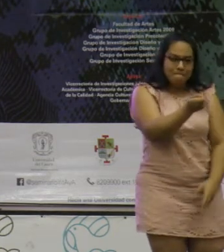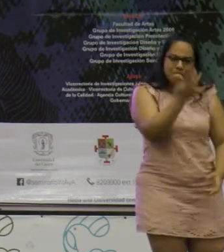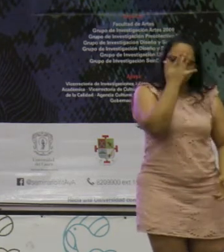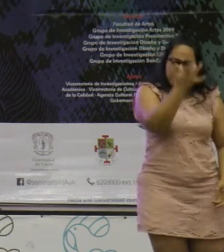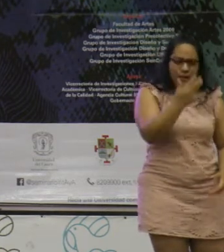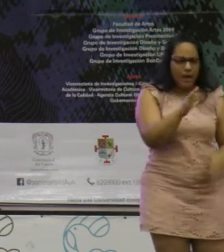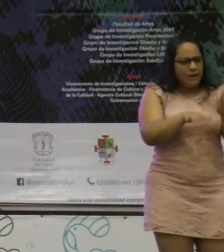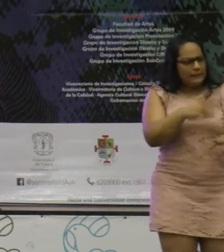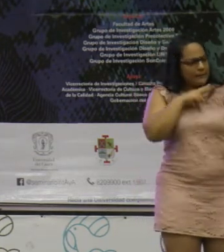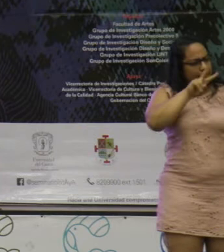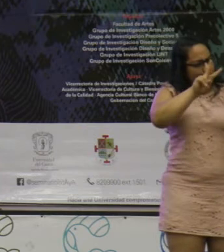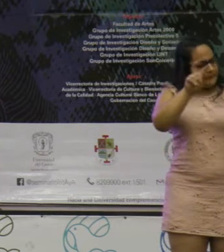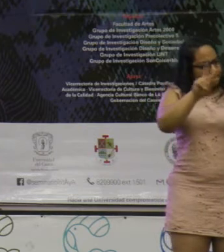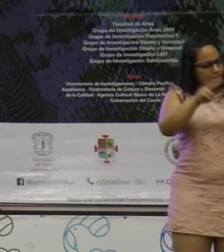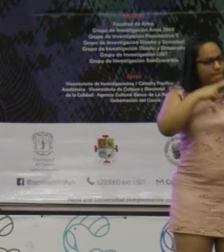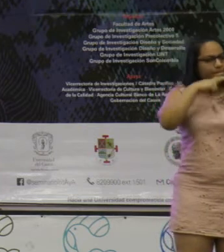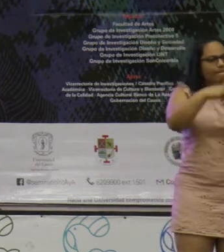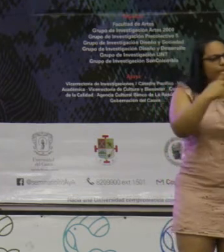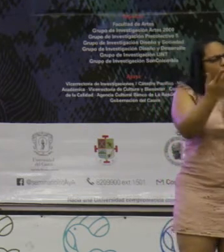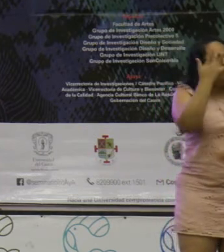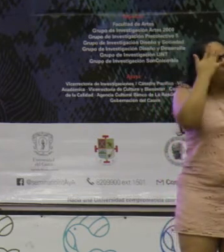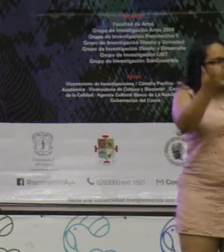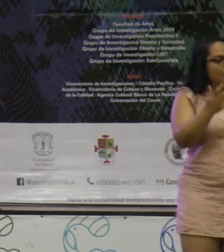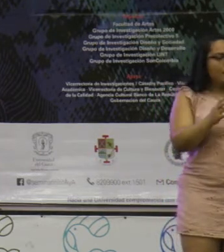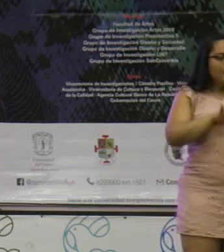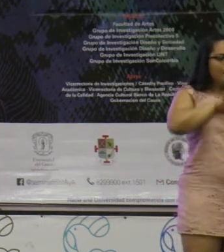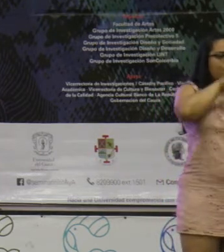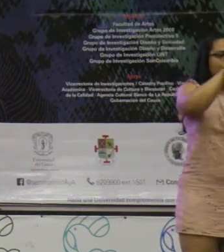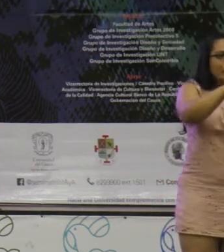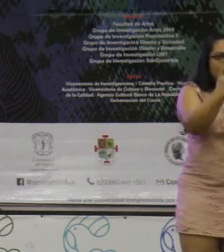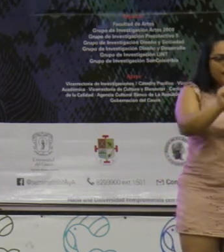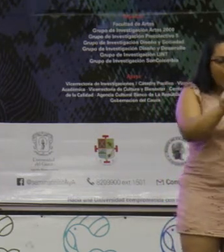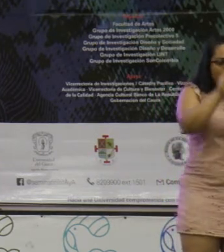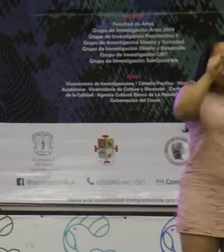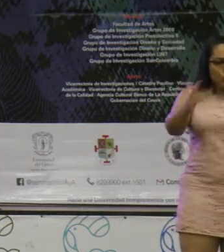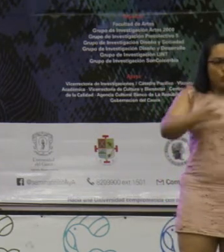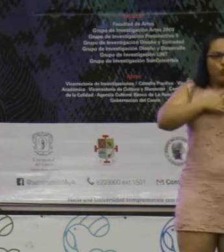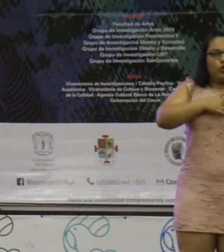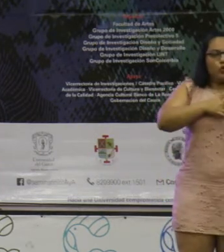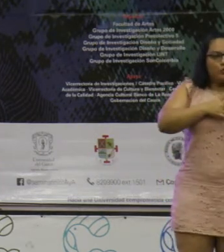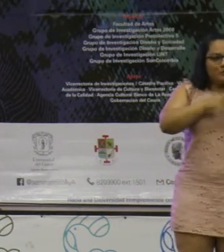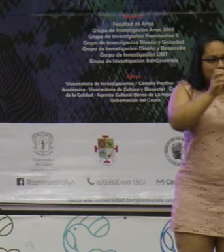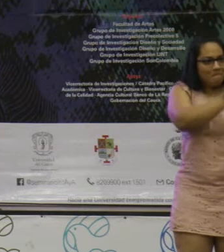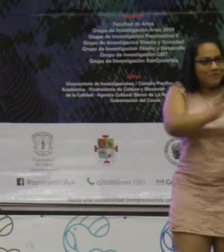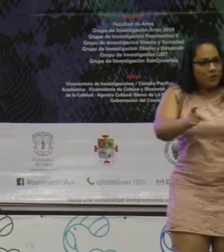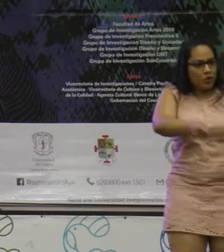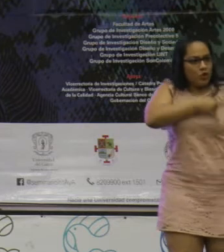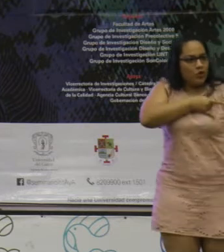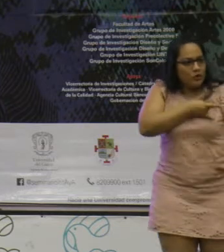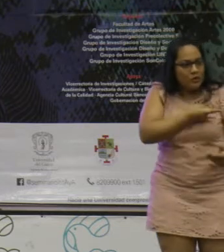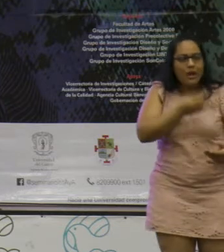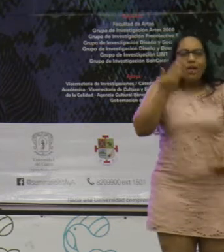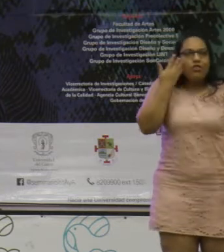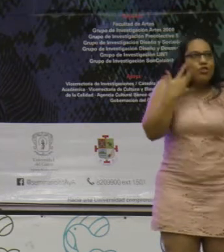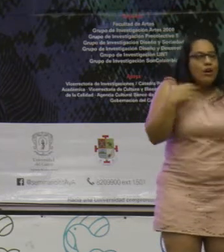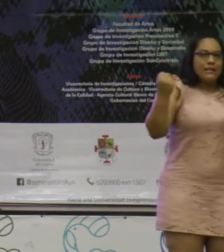un tema súper espinoso porque va directamente a la fibra de personas que están tejiéndose a